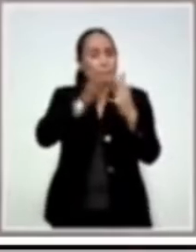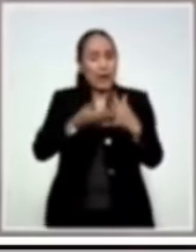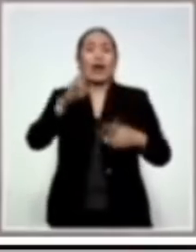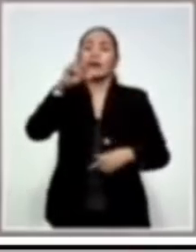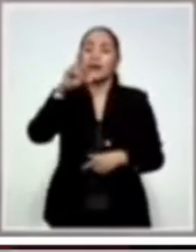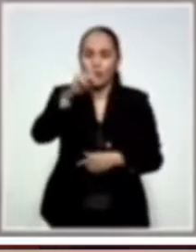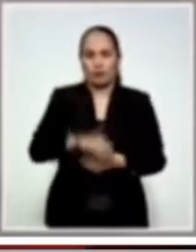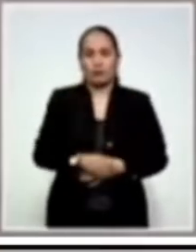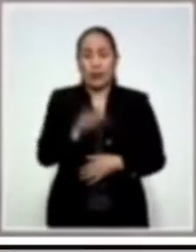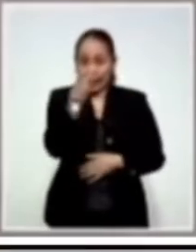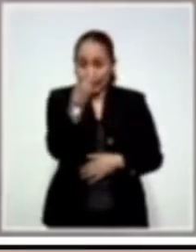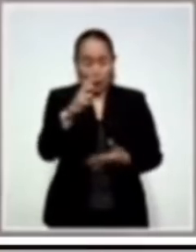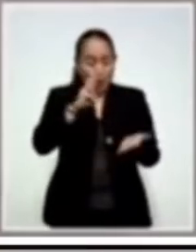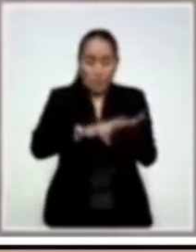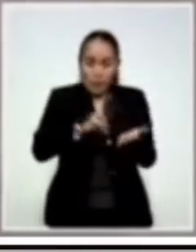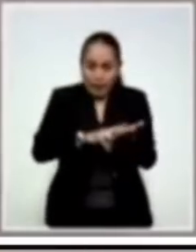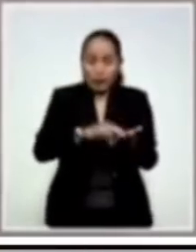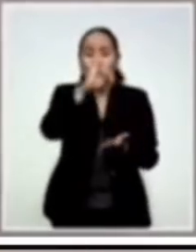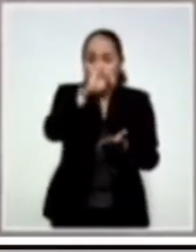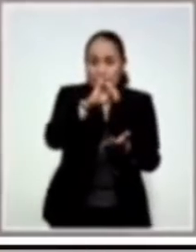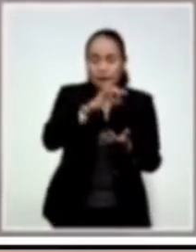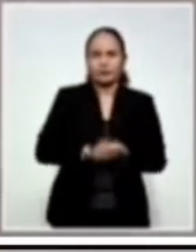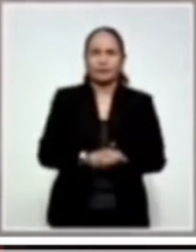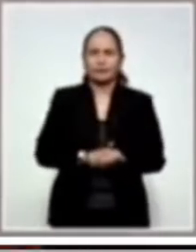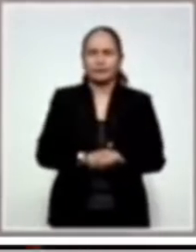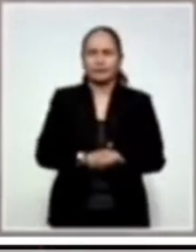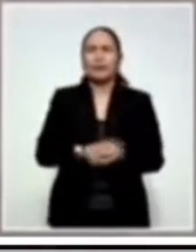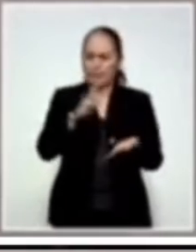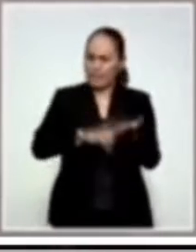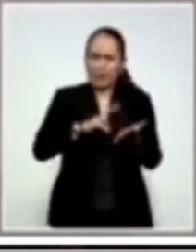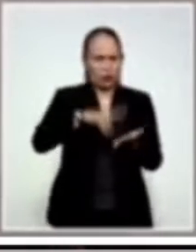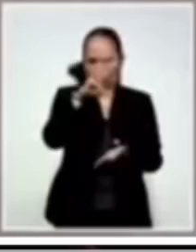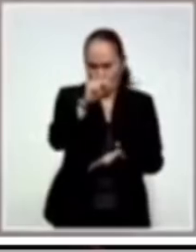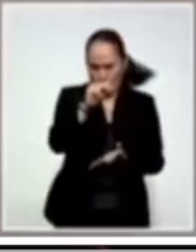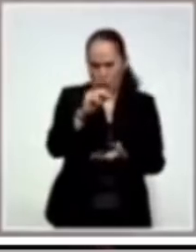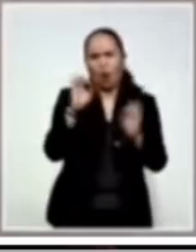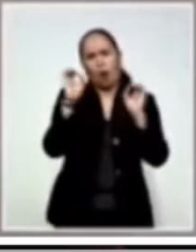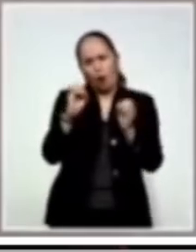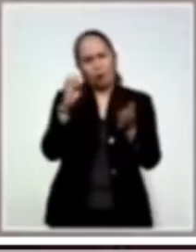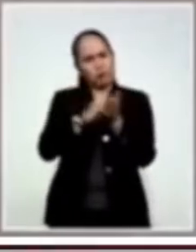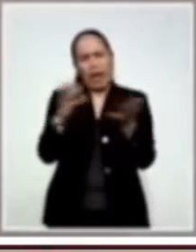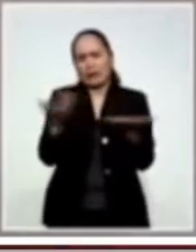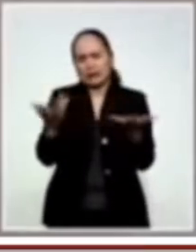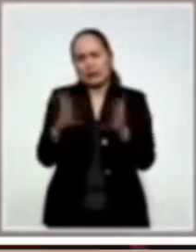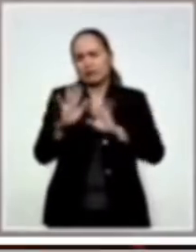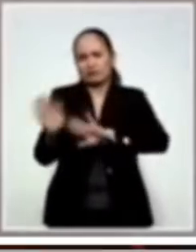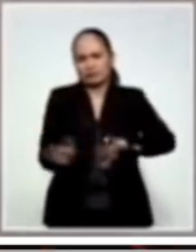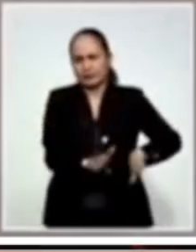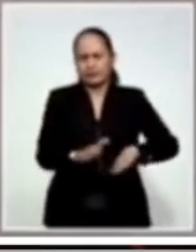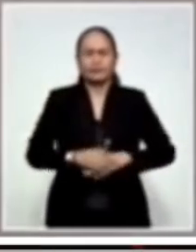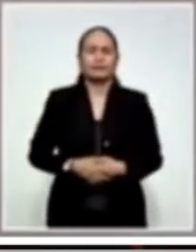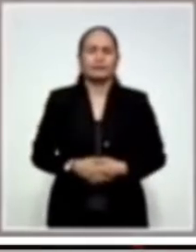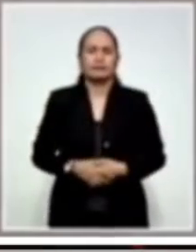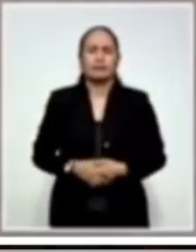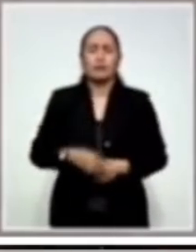la validez o la invalidez, la invalidez o que se desestime la acción. Y todos